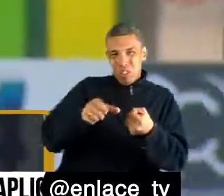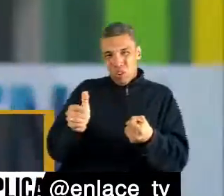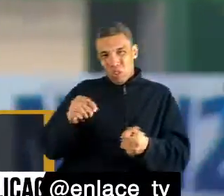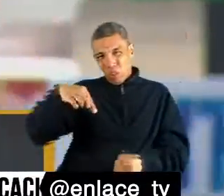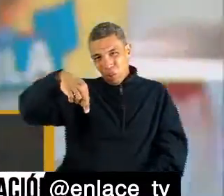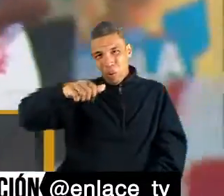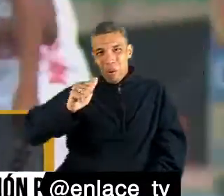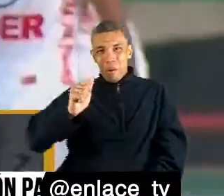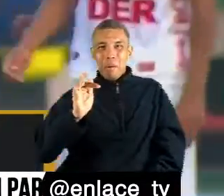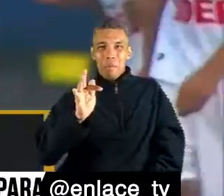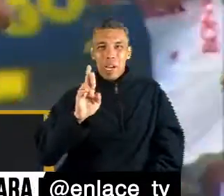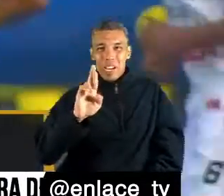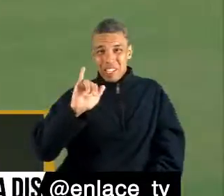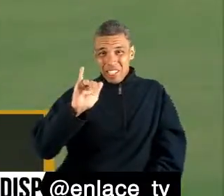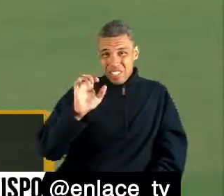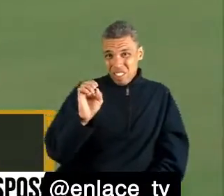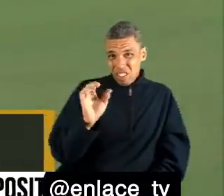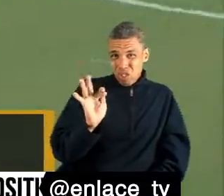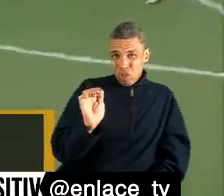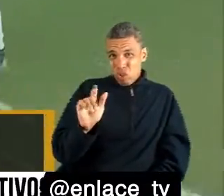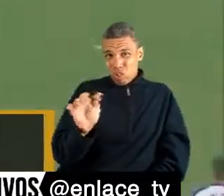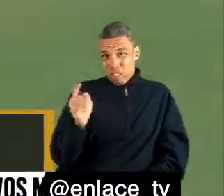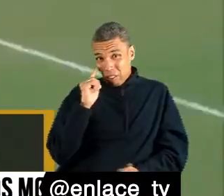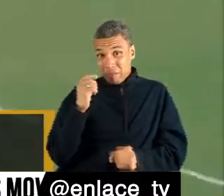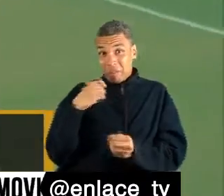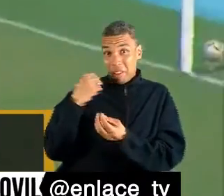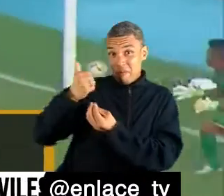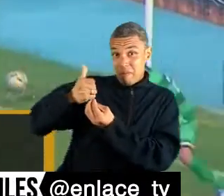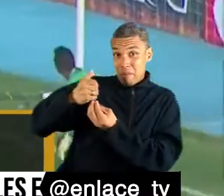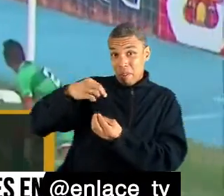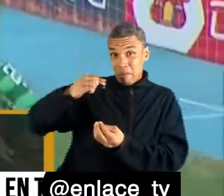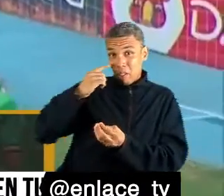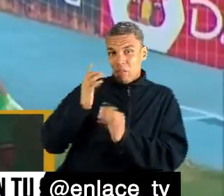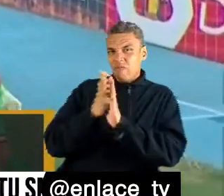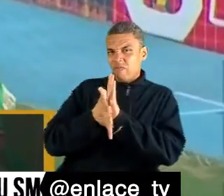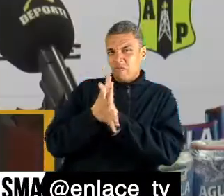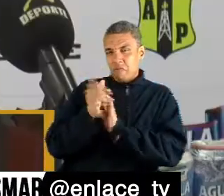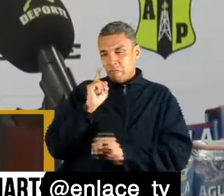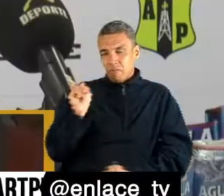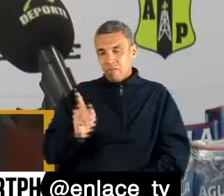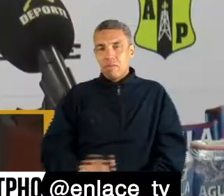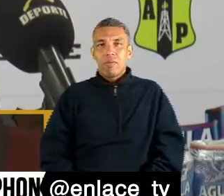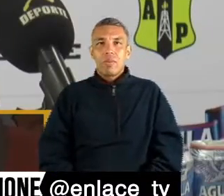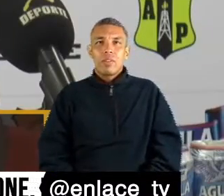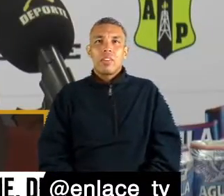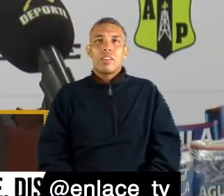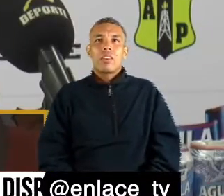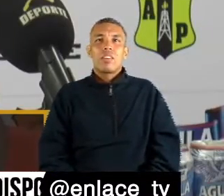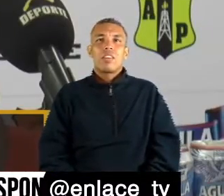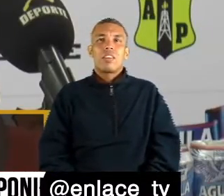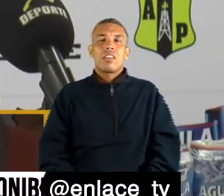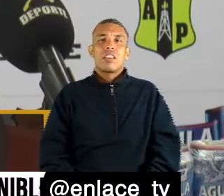los técnicos de ambos equipos. El primero en hacerlo fue el entrenador de Patriotas. Cómodos, digamos que